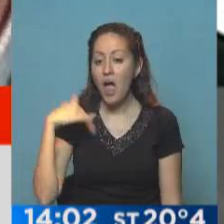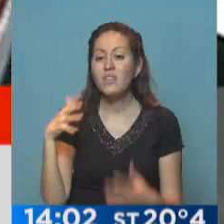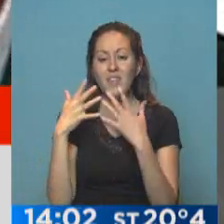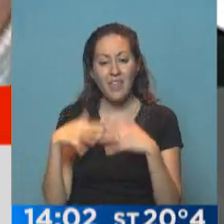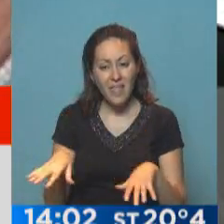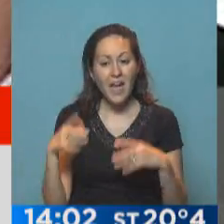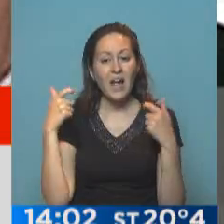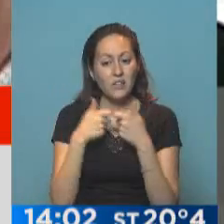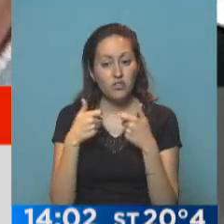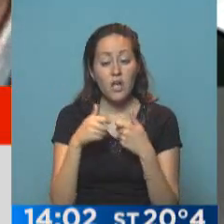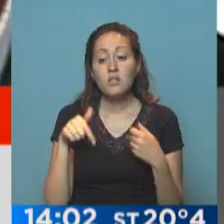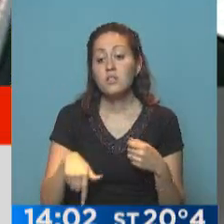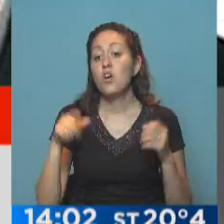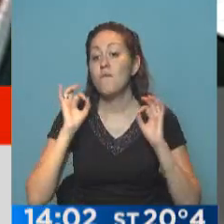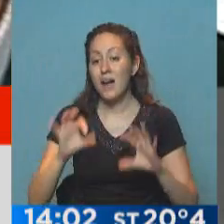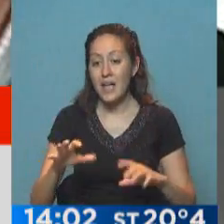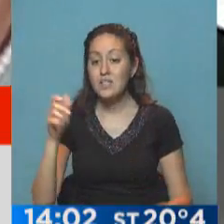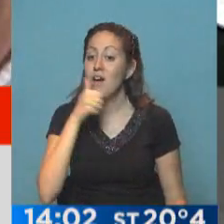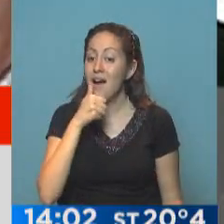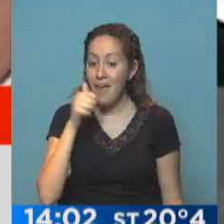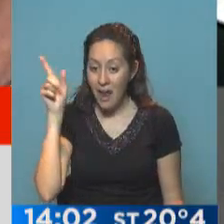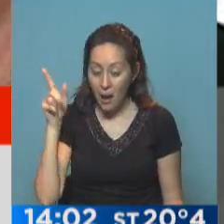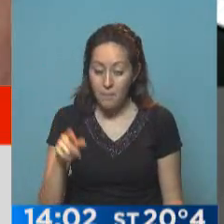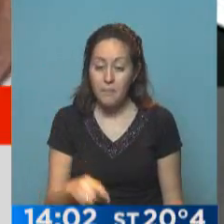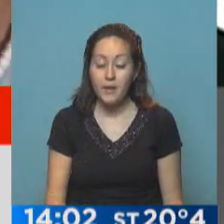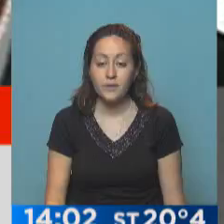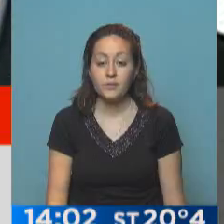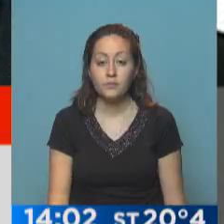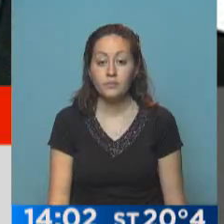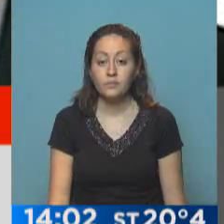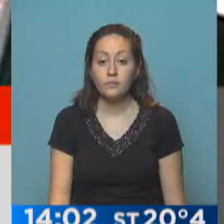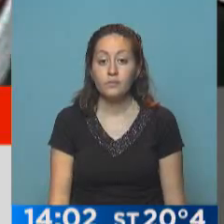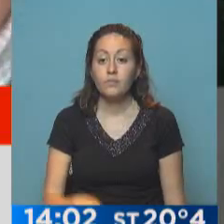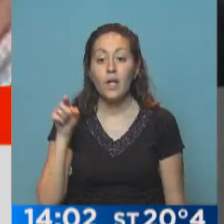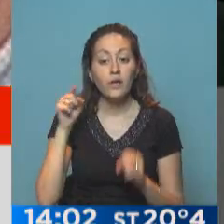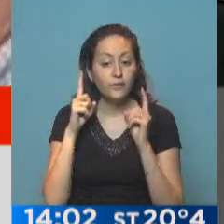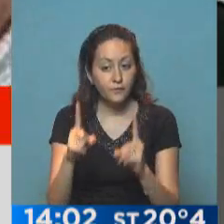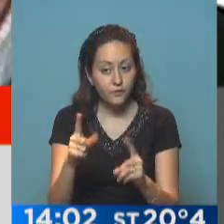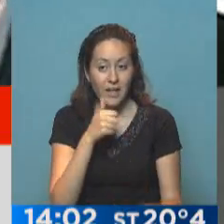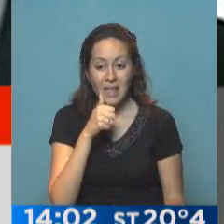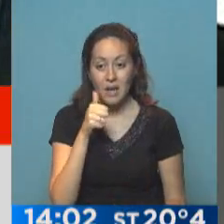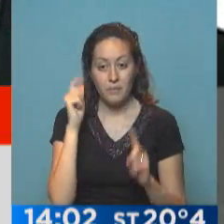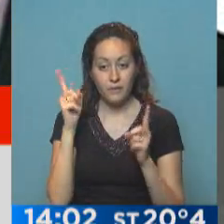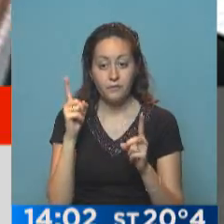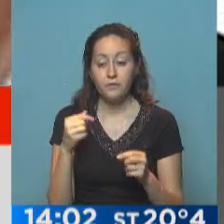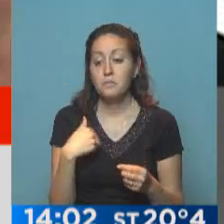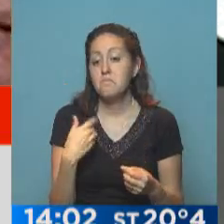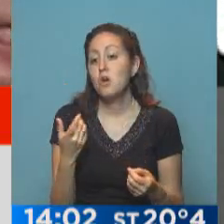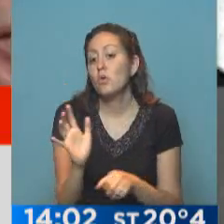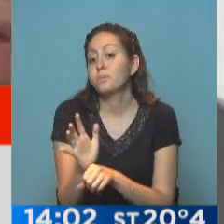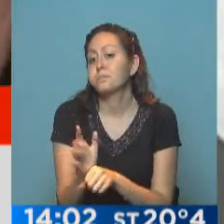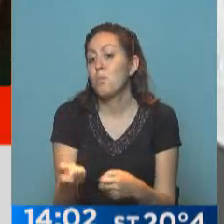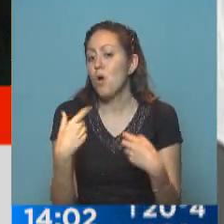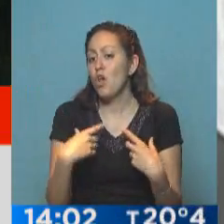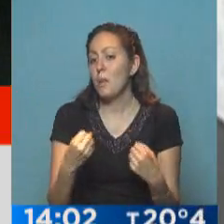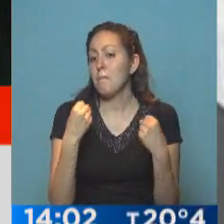Argentino, estaba de licencia en Quilmes y de ahí se radicó para tener poder, se puede decir,